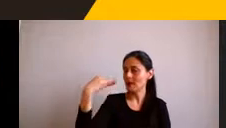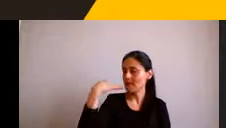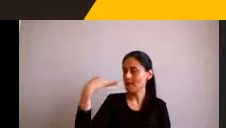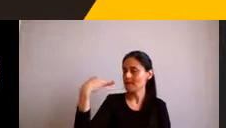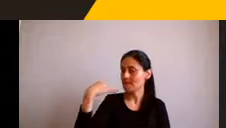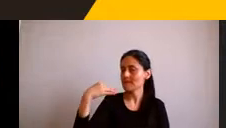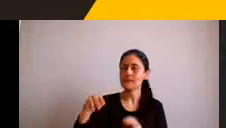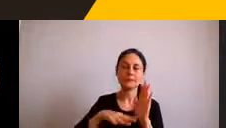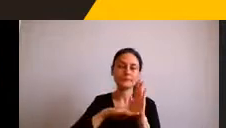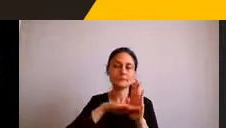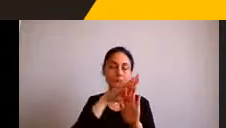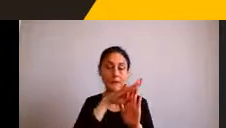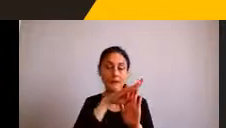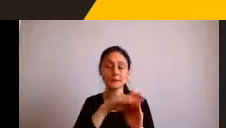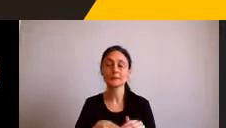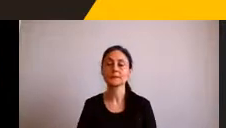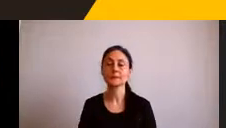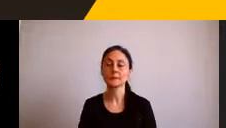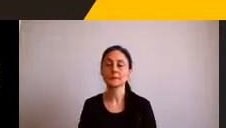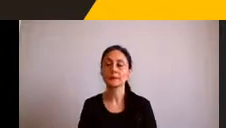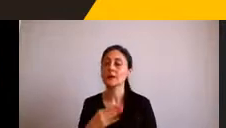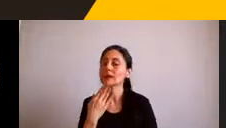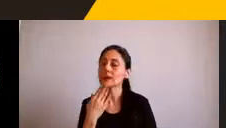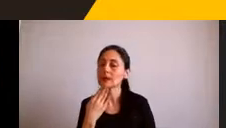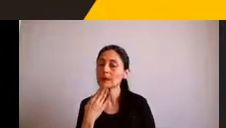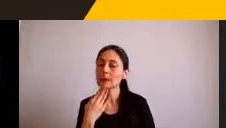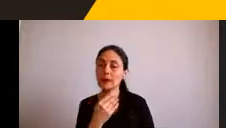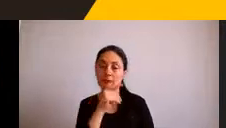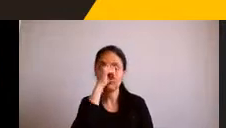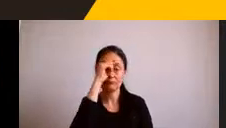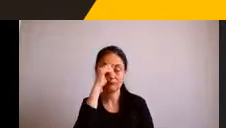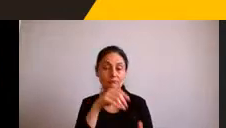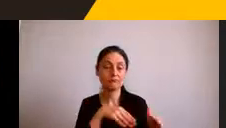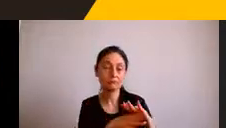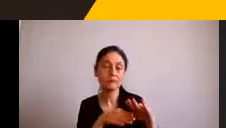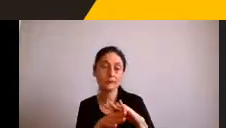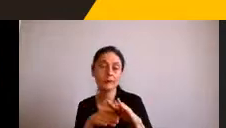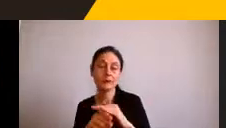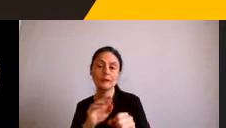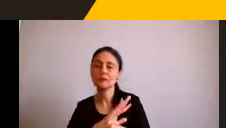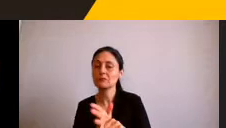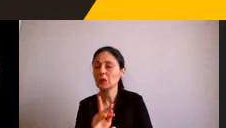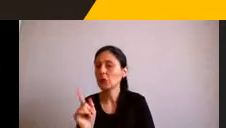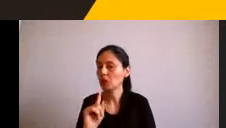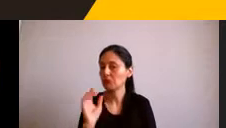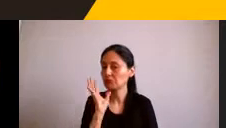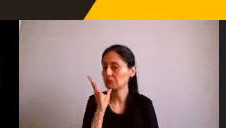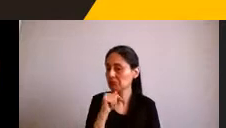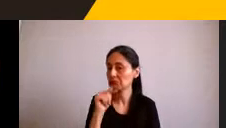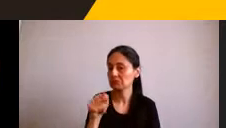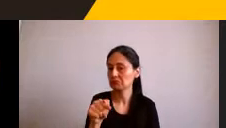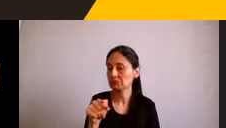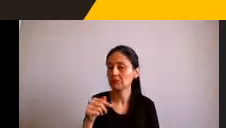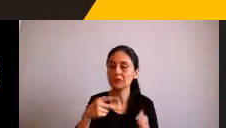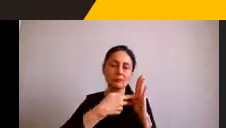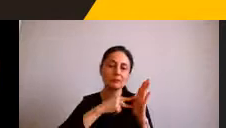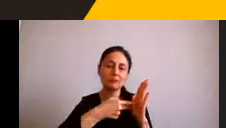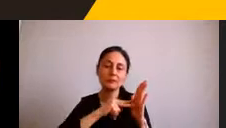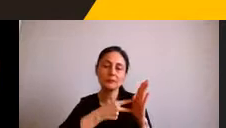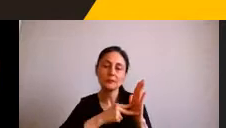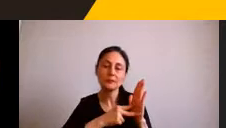han presentado COVID, pero también vamos a ver cómo hay pacientes que en el fondo, no por la presencia de COVID o por la no complicación de ni siquiera de